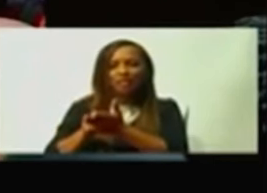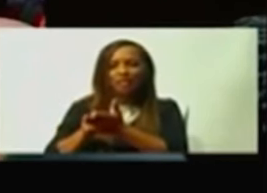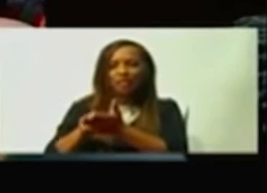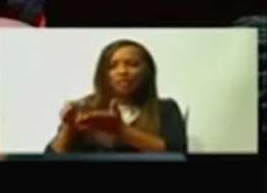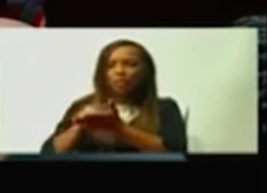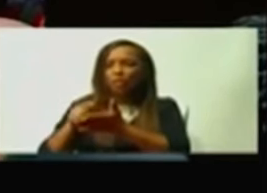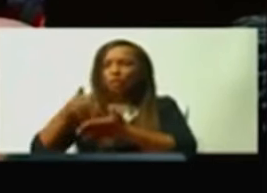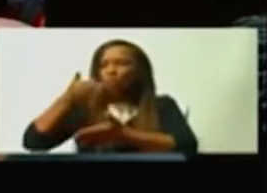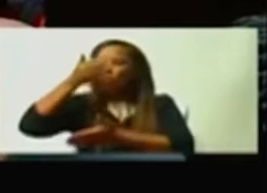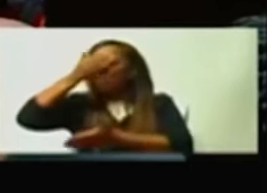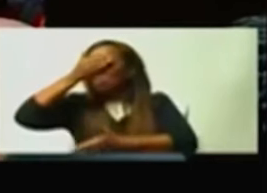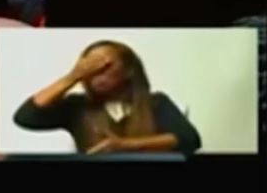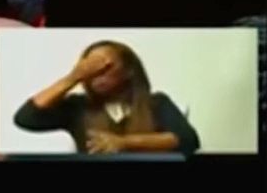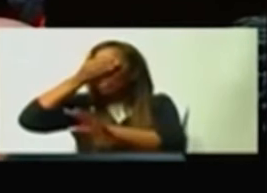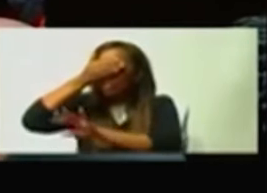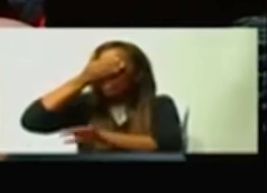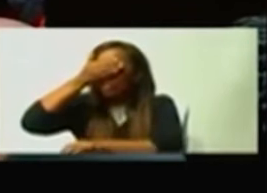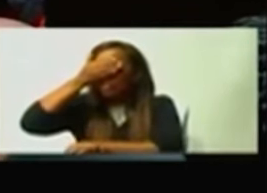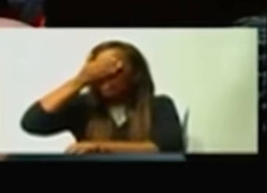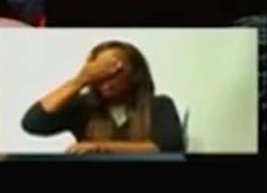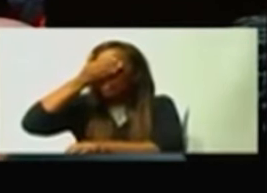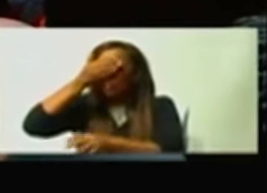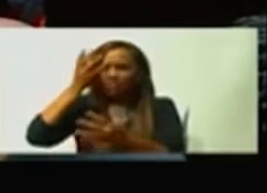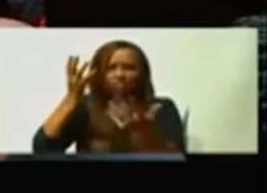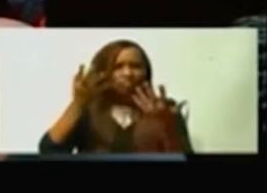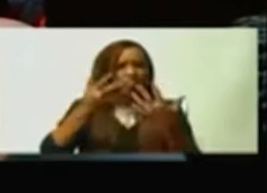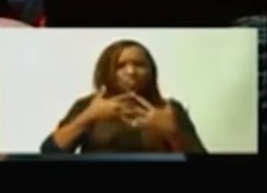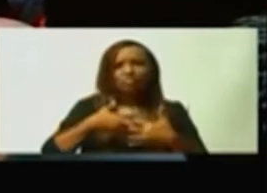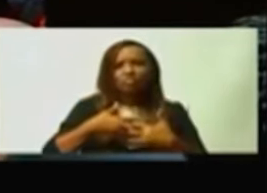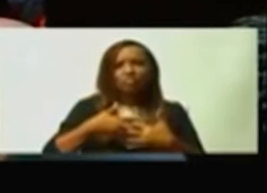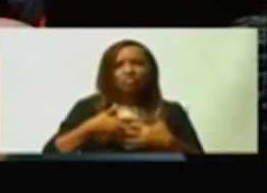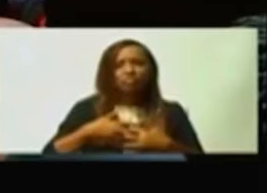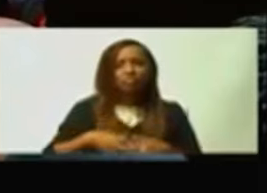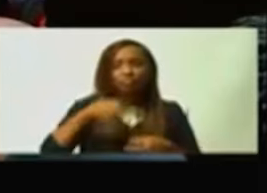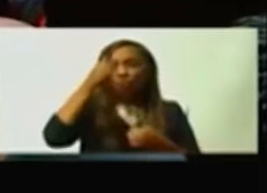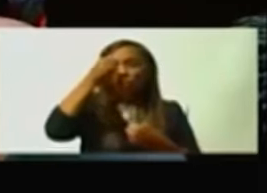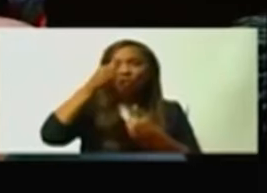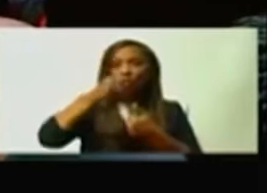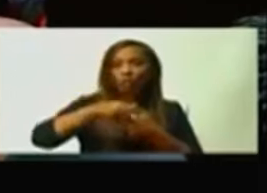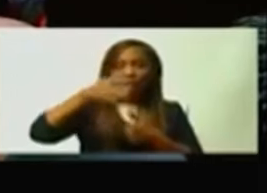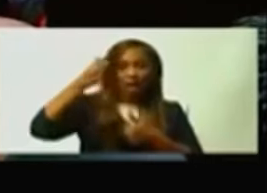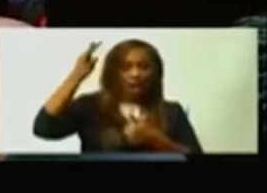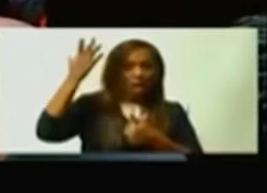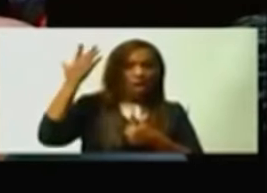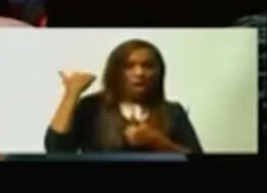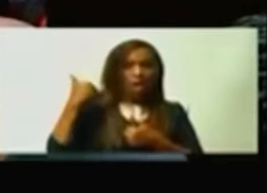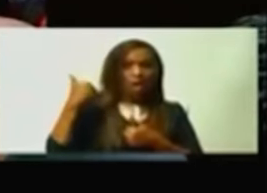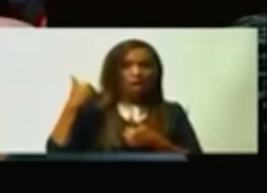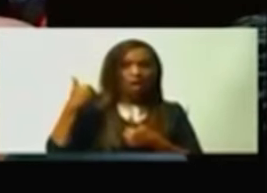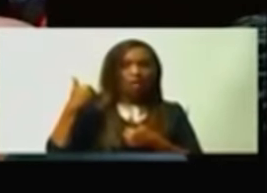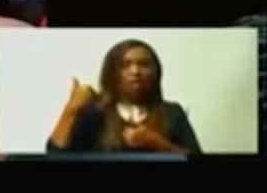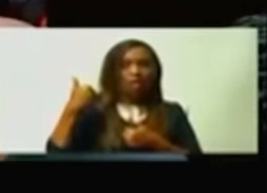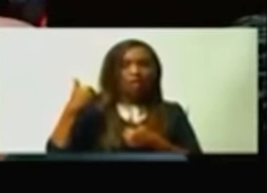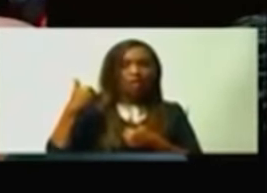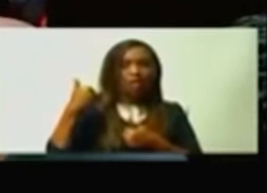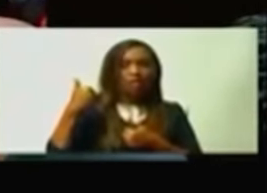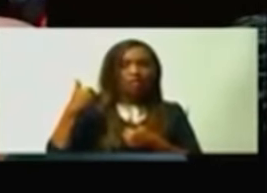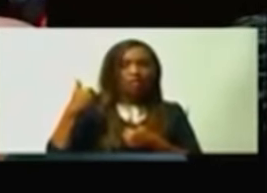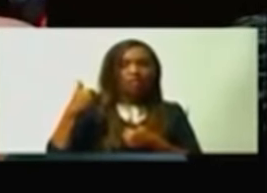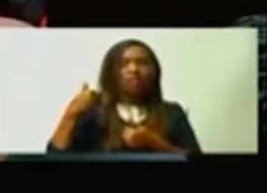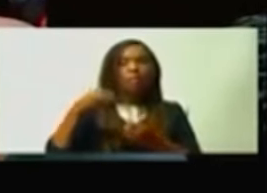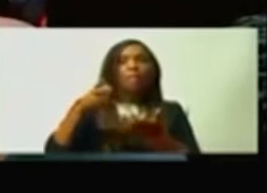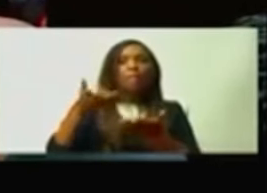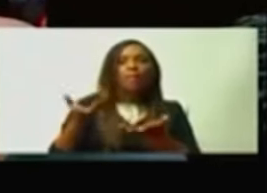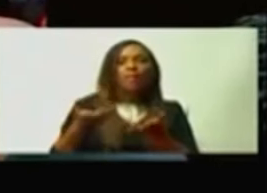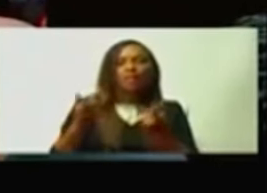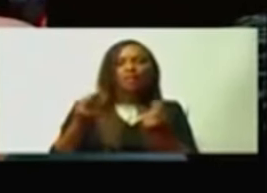Congreso hemos aprobado modificaciones a la ley de cumplir contrataciones. La primera vez todos estuvimos de acuerdo. ¿Por qué? Porque era para el tema de las vacunas. Teníamos